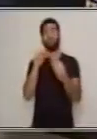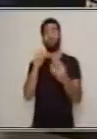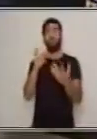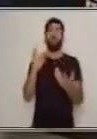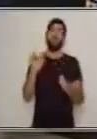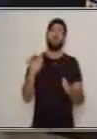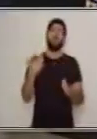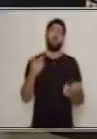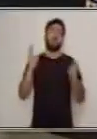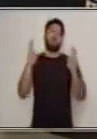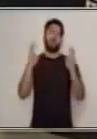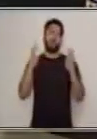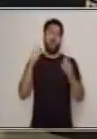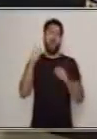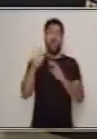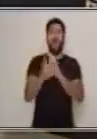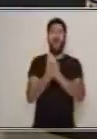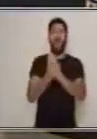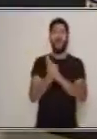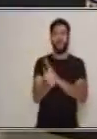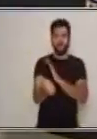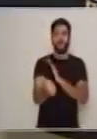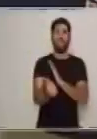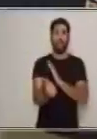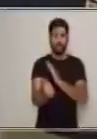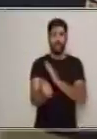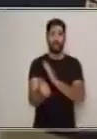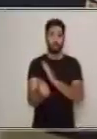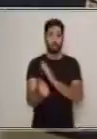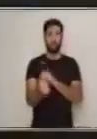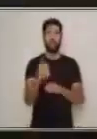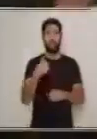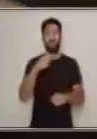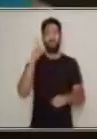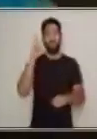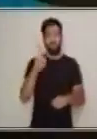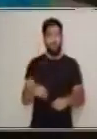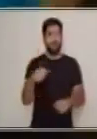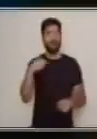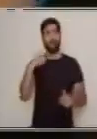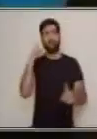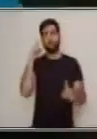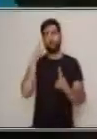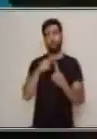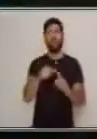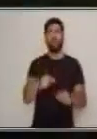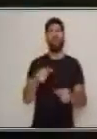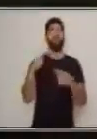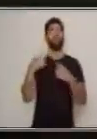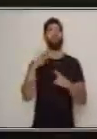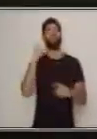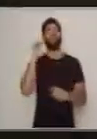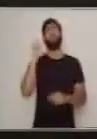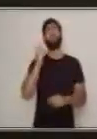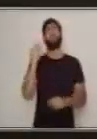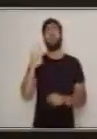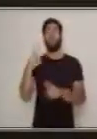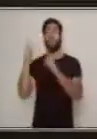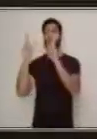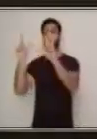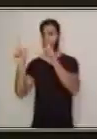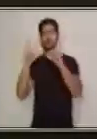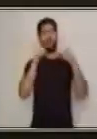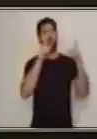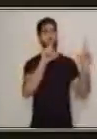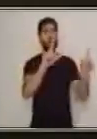por ejemplo, de las destrezas, como en este momento, de la expresión oral, ¿por qué la Miss me colocó aquí una